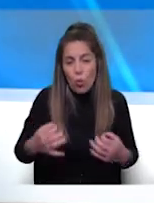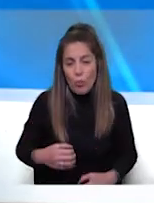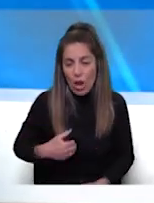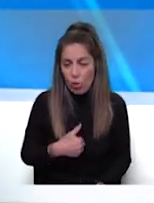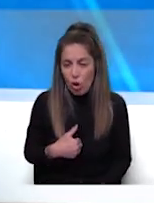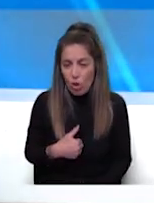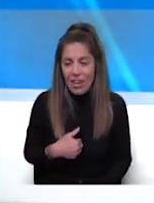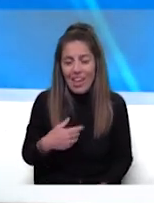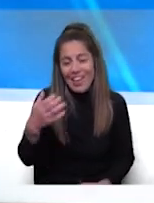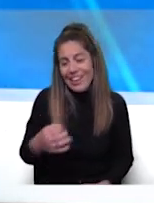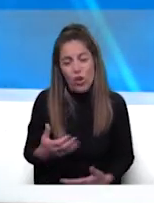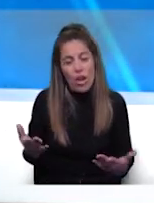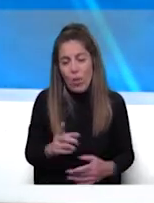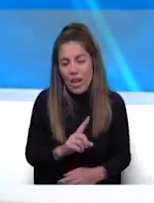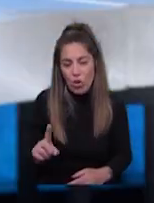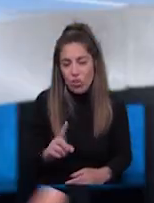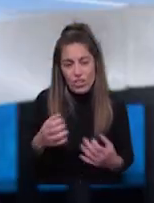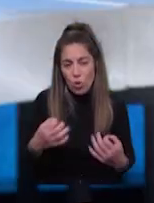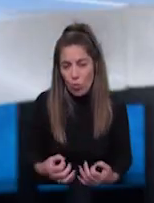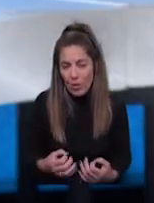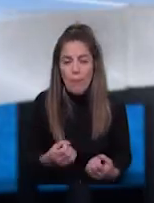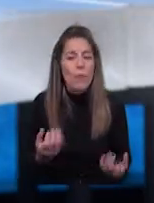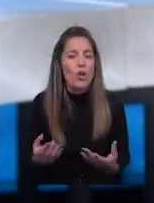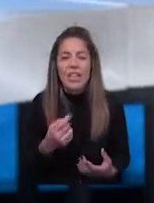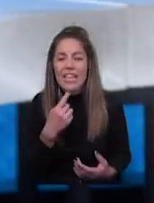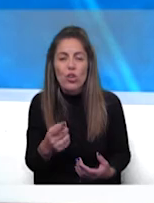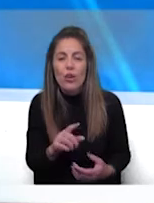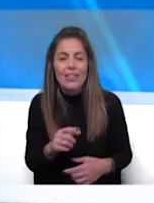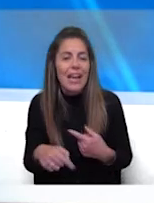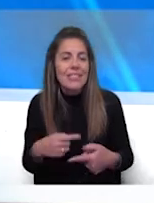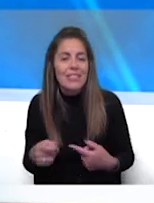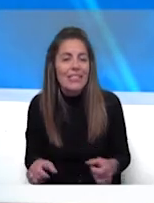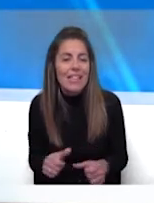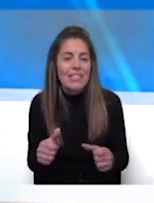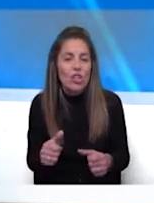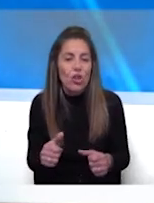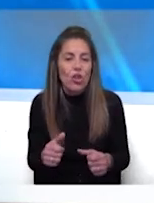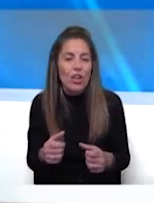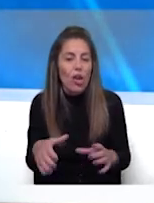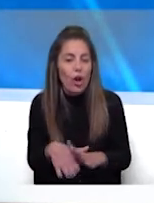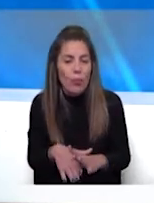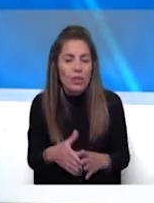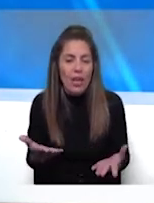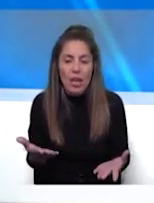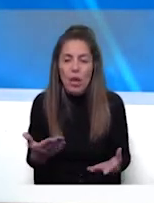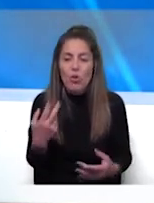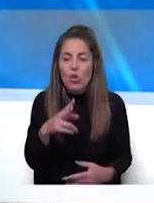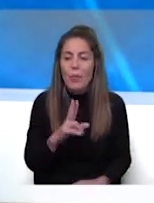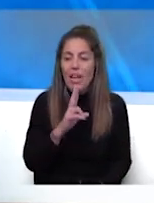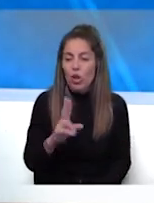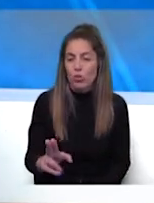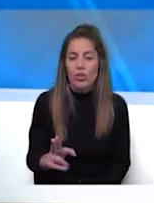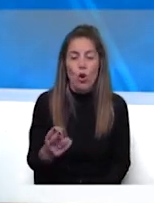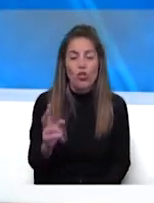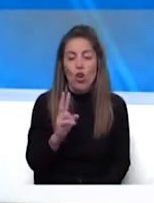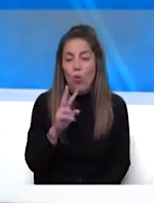me parece que se ha desdibujado. ¿Y por qué eso? ¿Por qué se salió del mapa, como dijiste recién? Porque si uno mira los resultados, no los